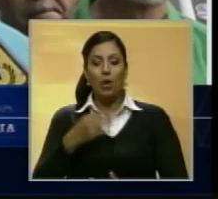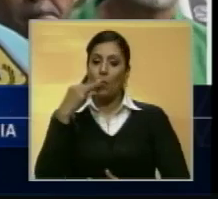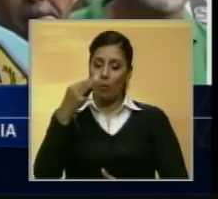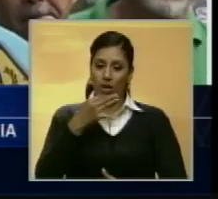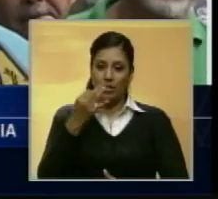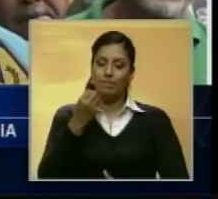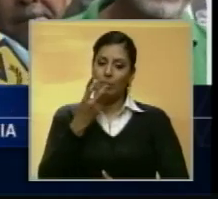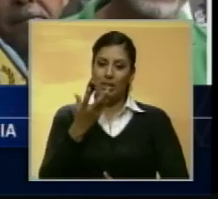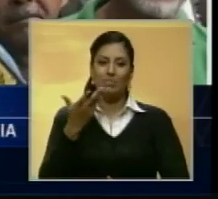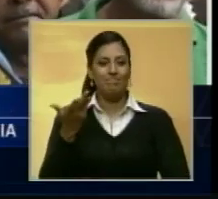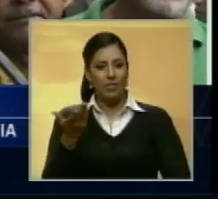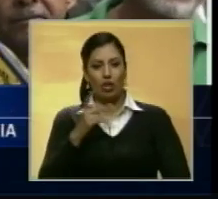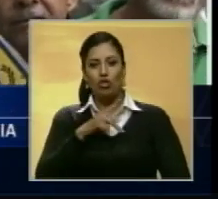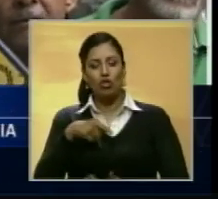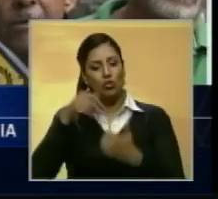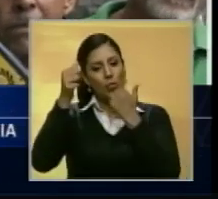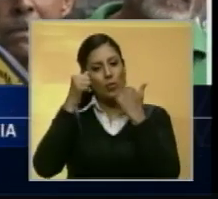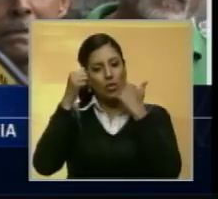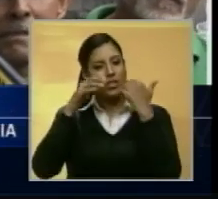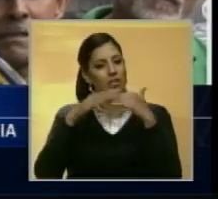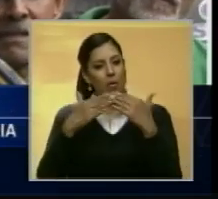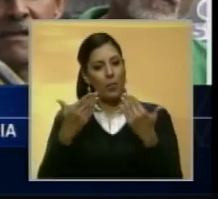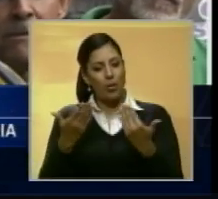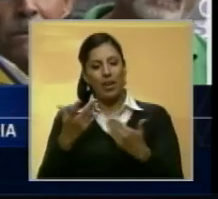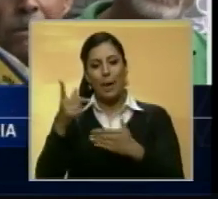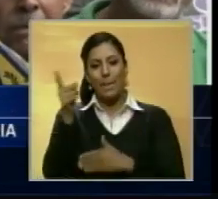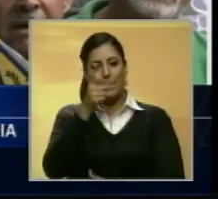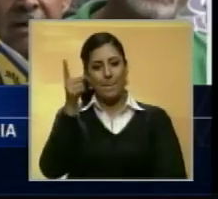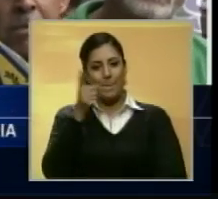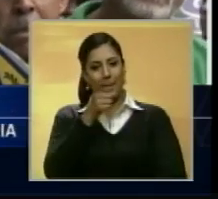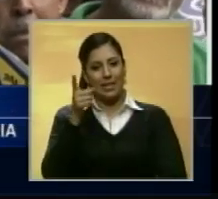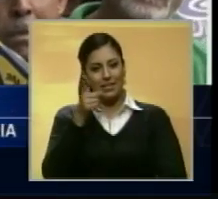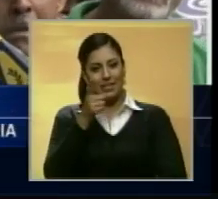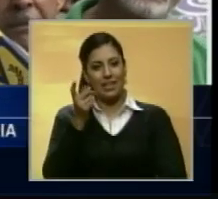tardes. Bueno, básicamente estamos protestando por el pasaje,